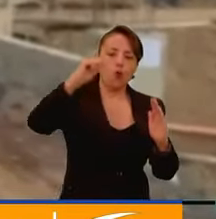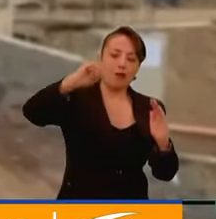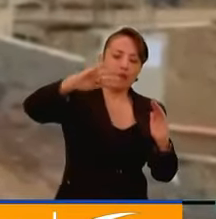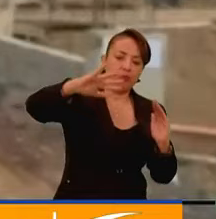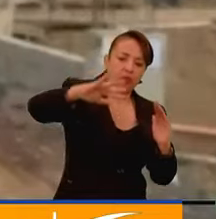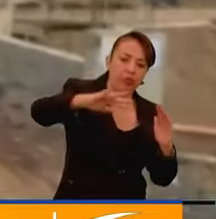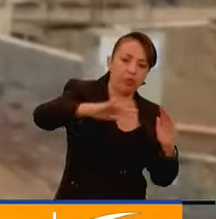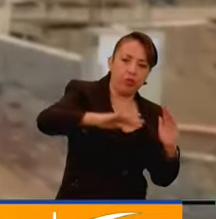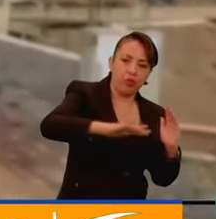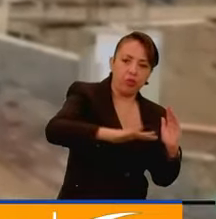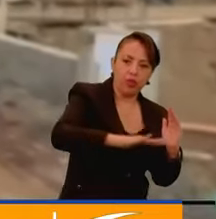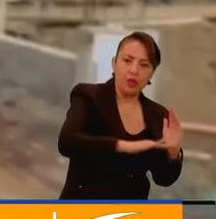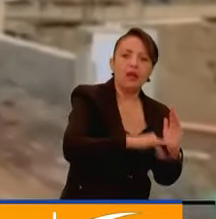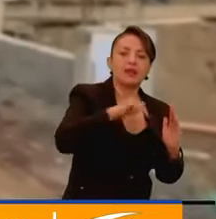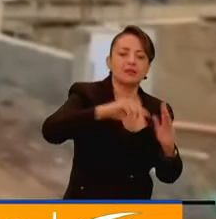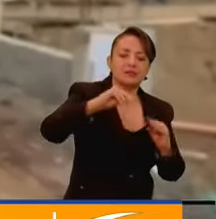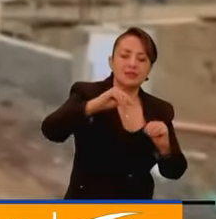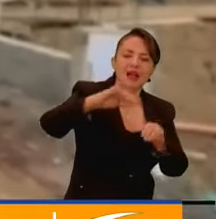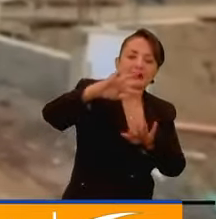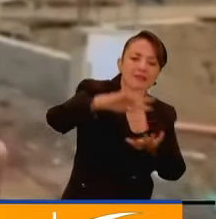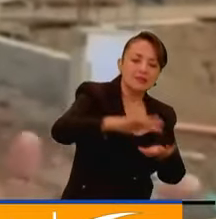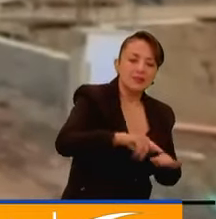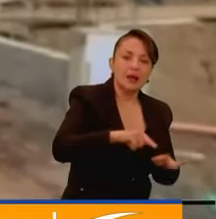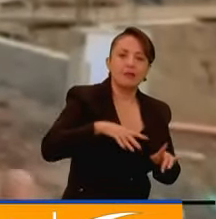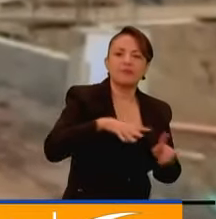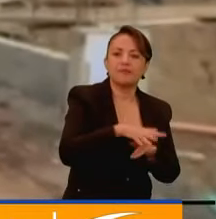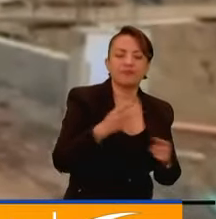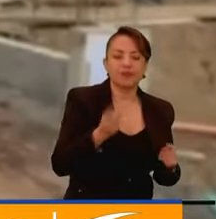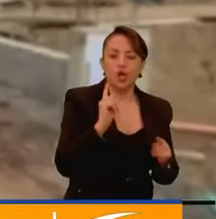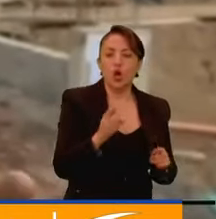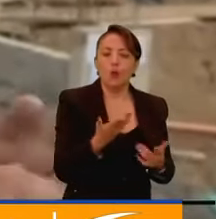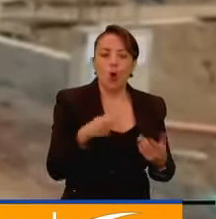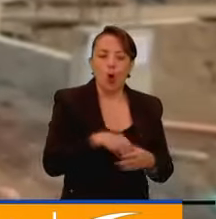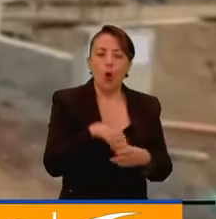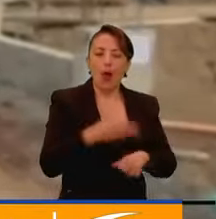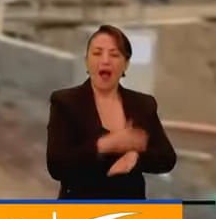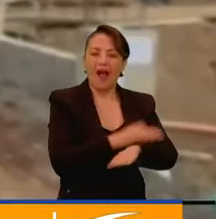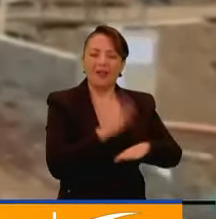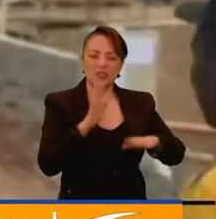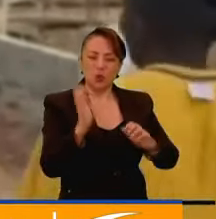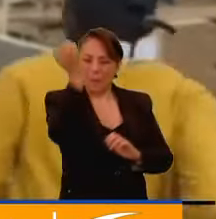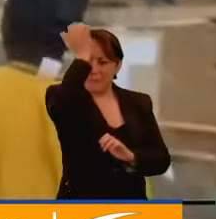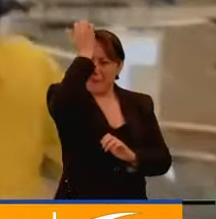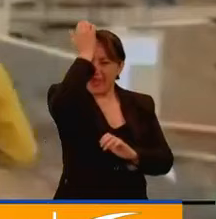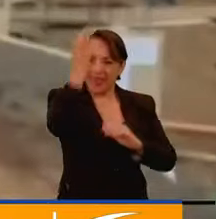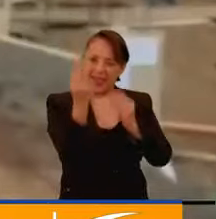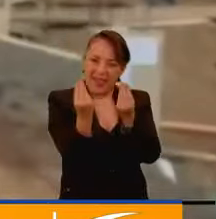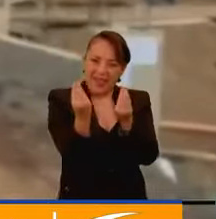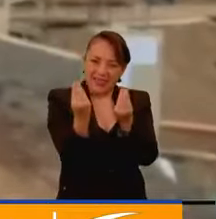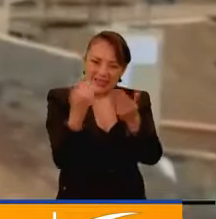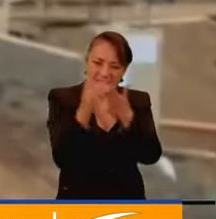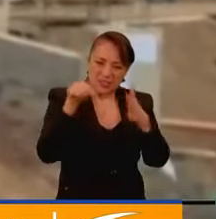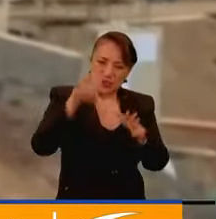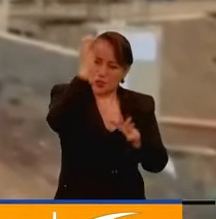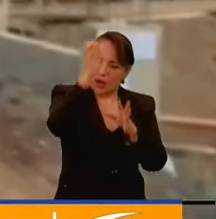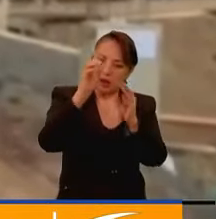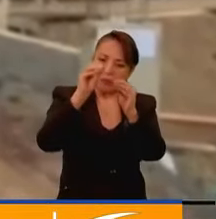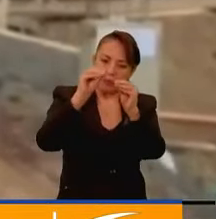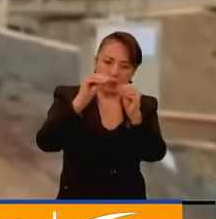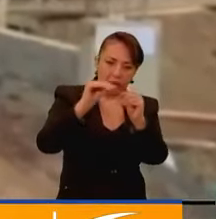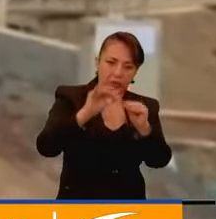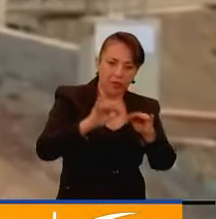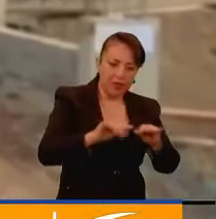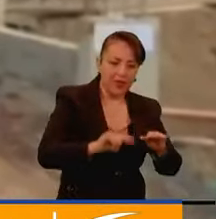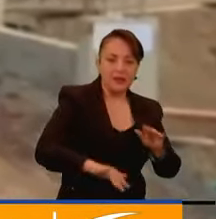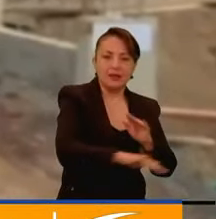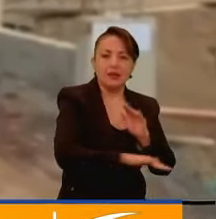rotacional y este involucra materiales desde suelos residuales de la roca que Pues digamos aparece en este sitio de